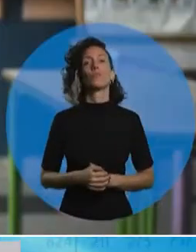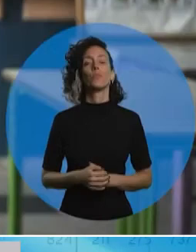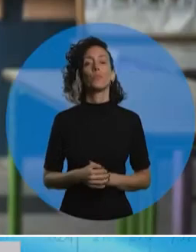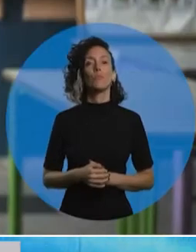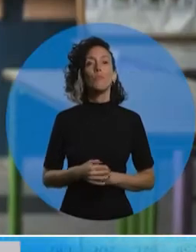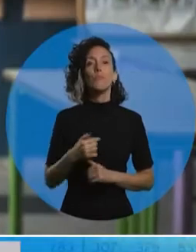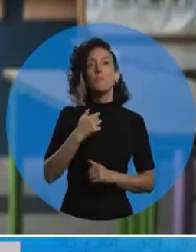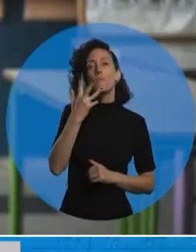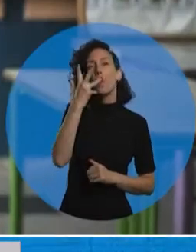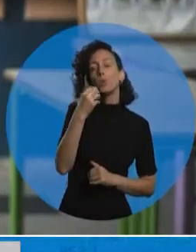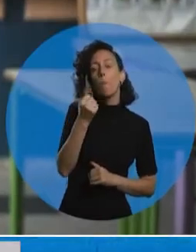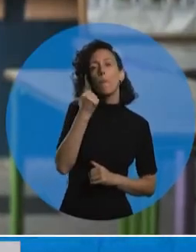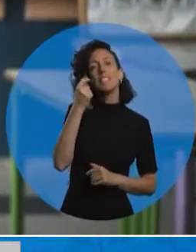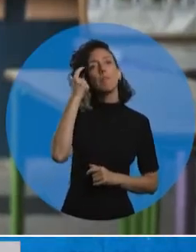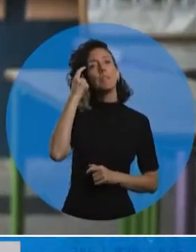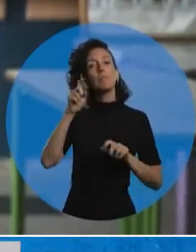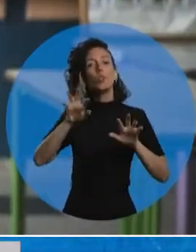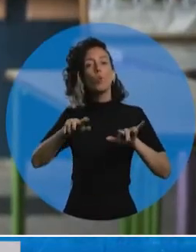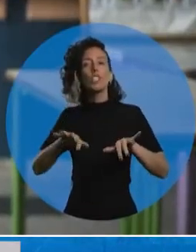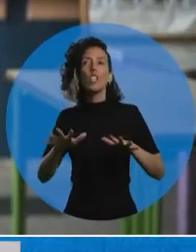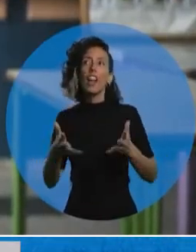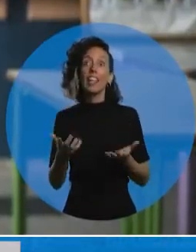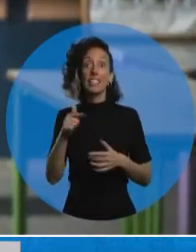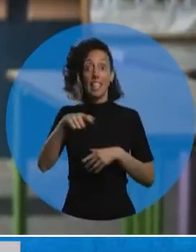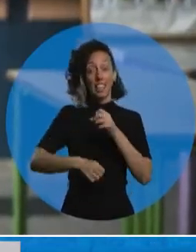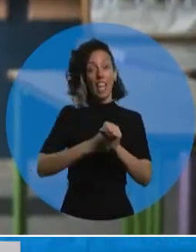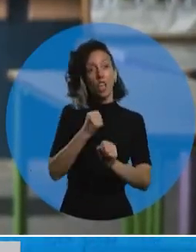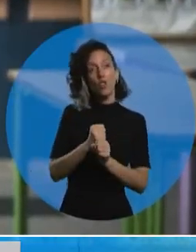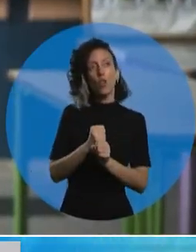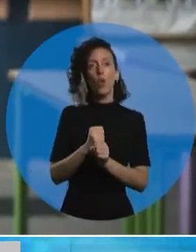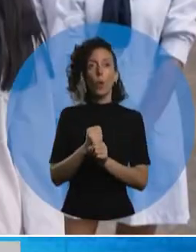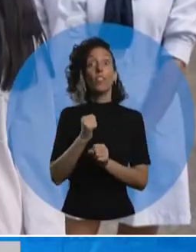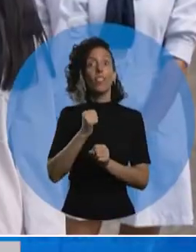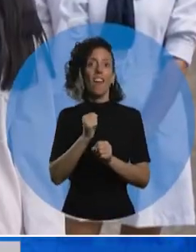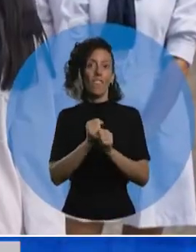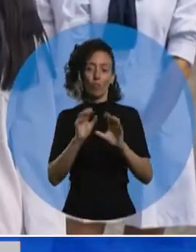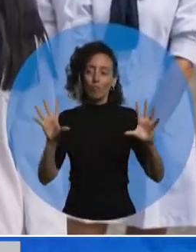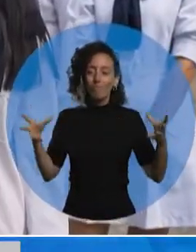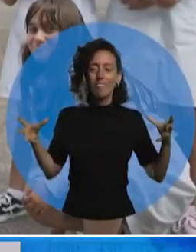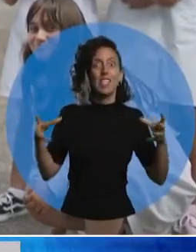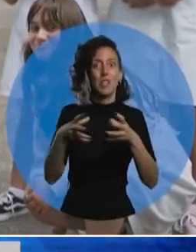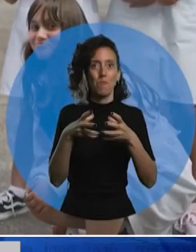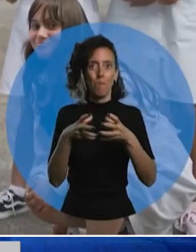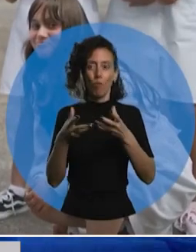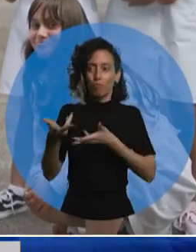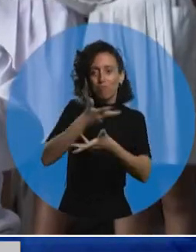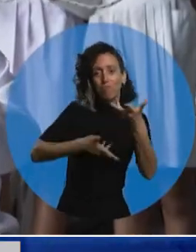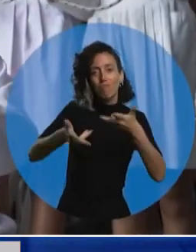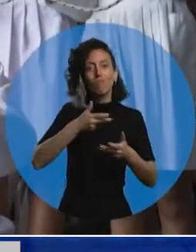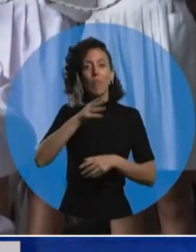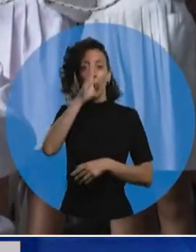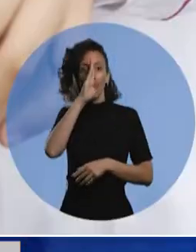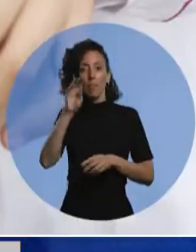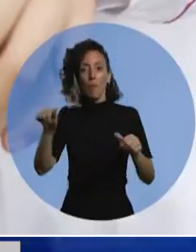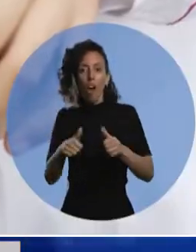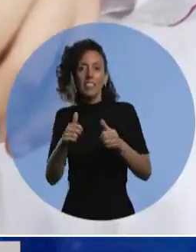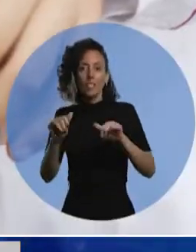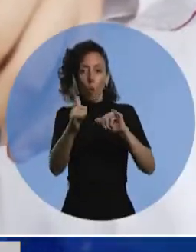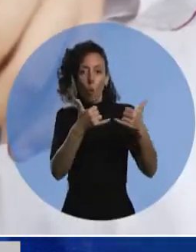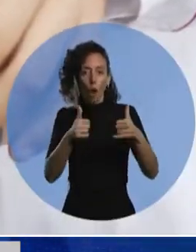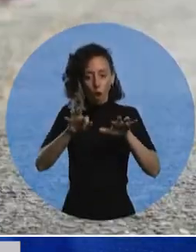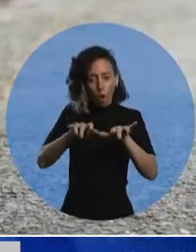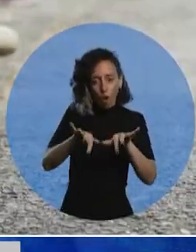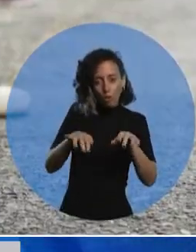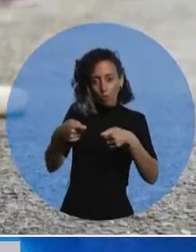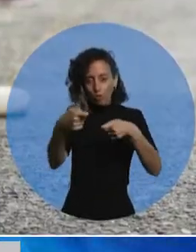animales eran marrones, lo que aprende no es correcto. Entonces, claro, Tenemos que entrenar, después se hace el entrenamiento con más imágenes, con más